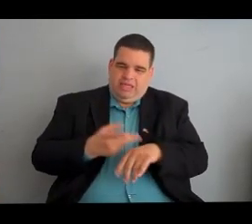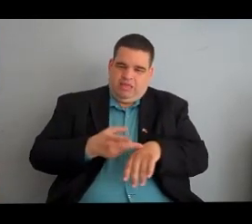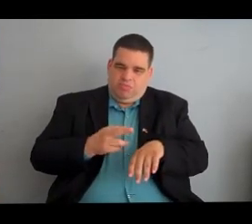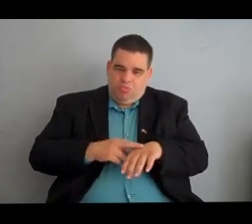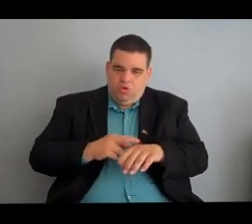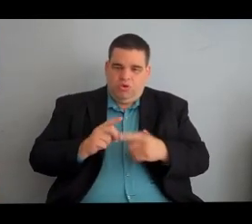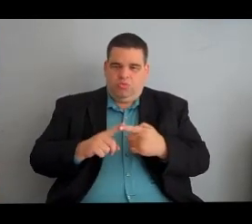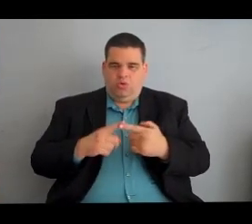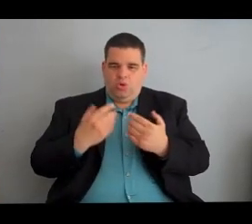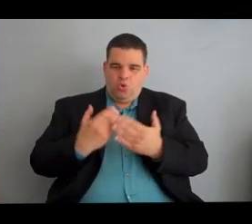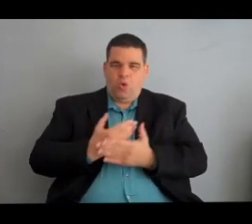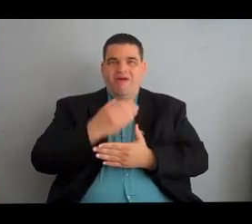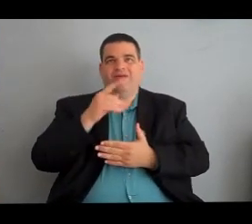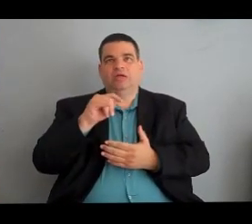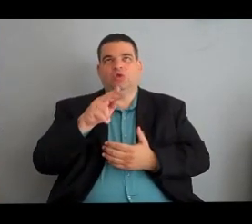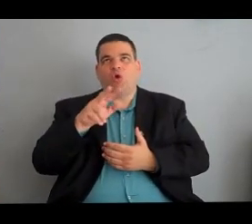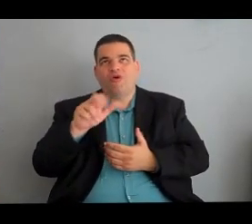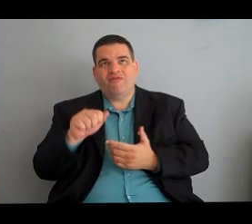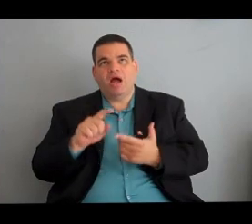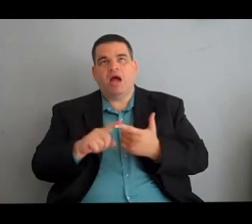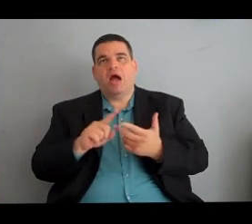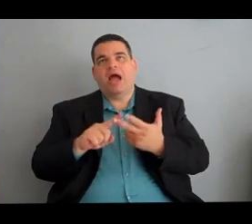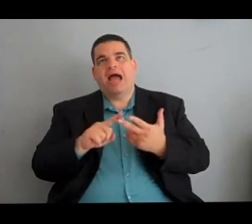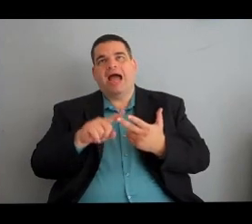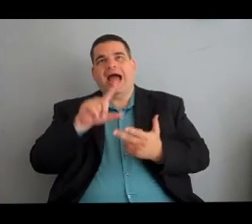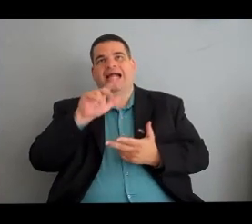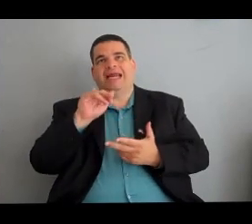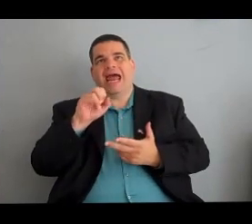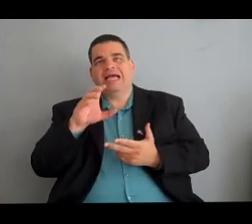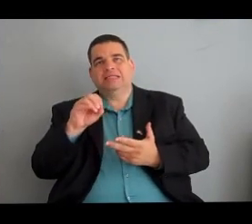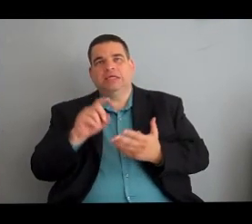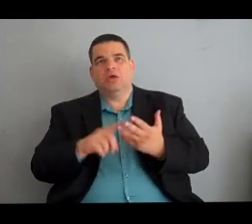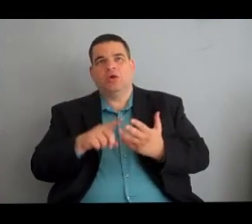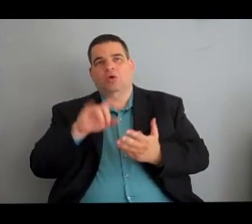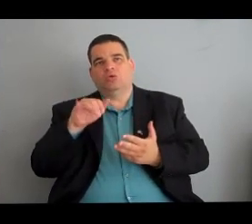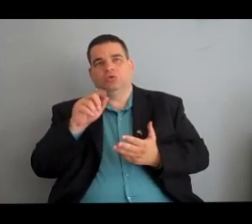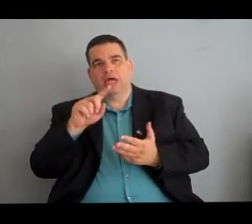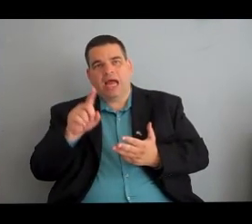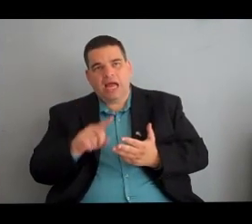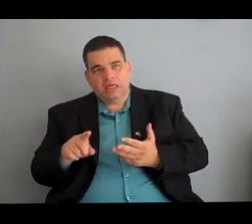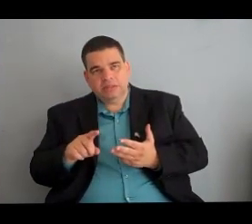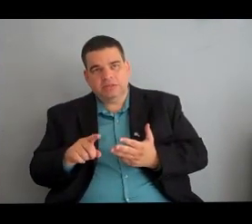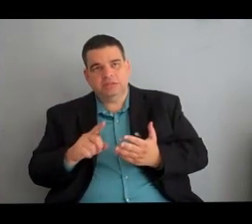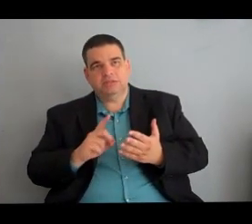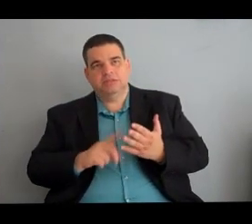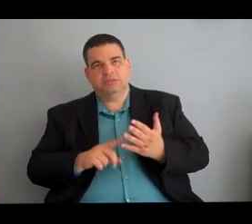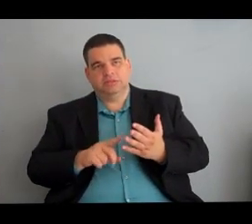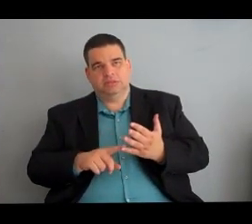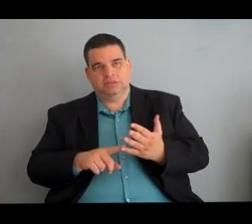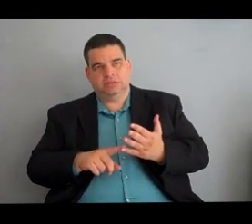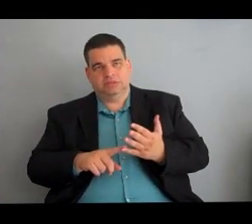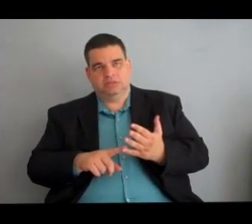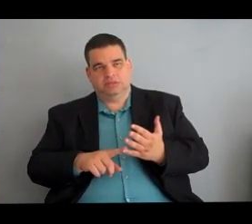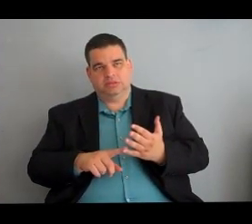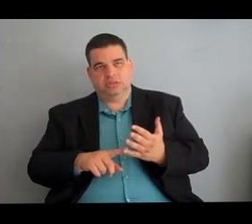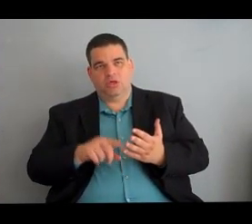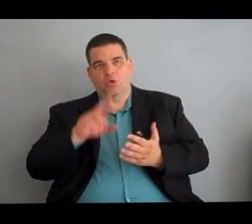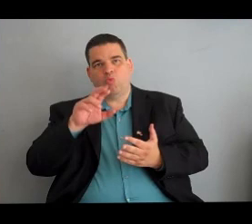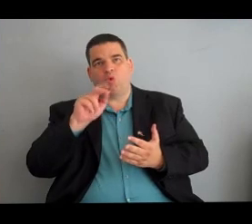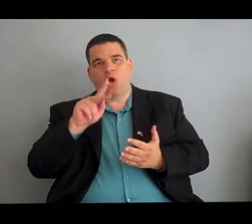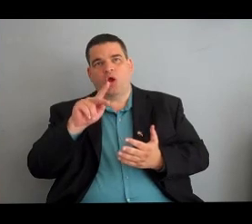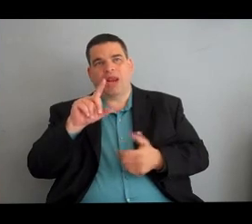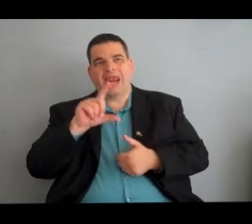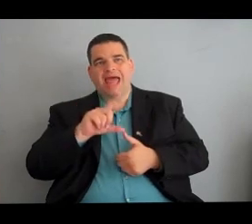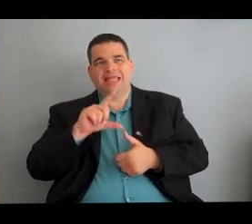de clásico, trabajamos con un poquito de jazz, trabajamos también con un poquito de rock latino, y todas esas vertientes musicales